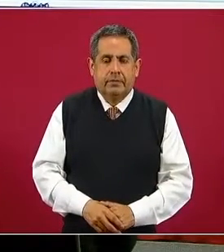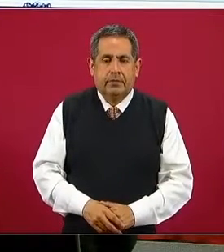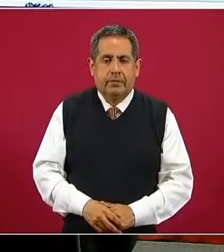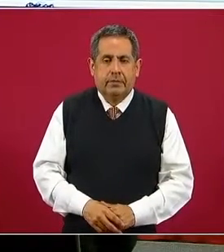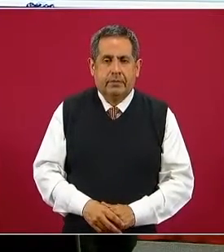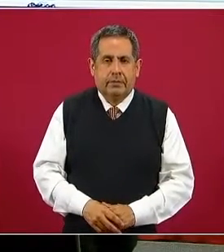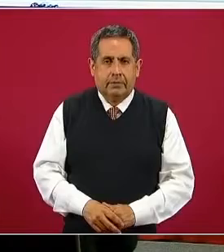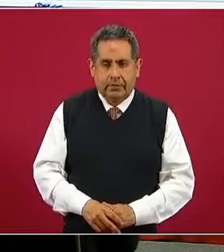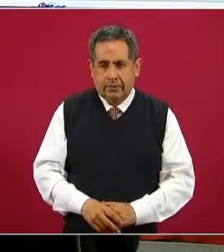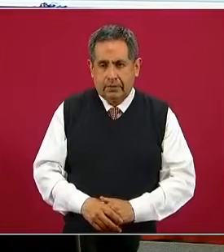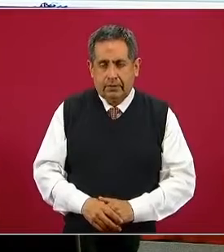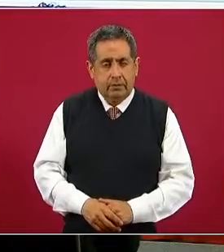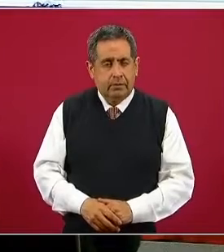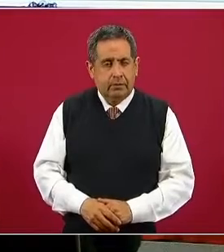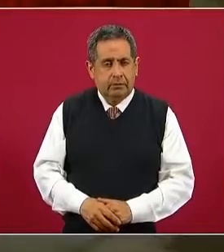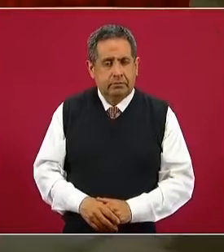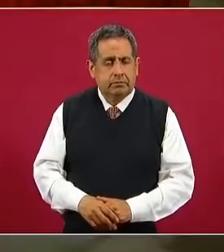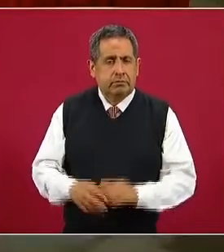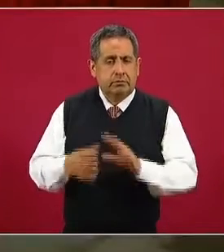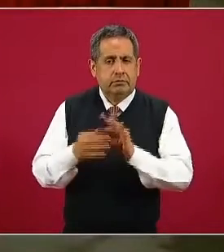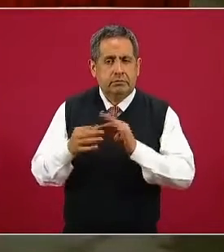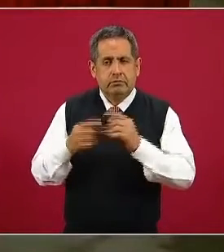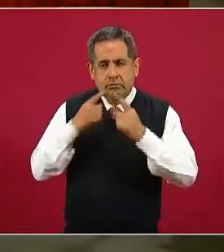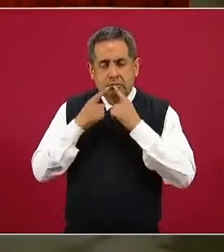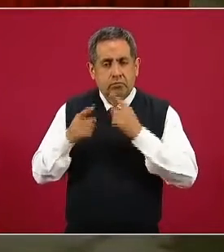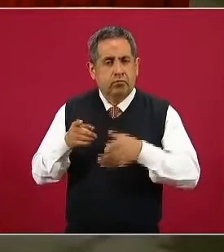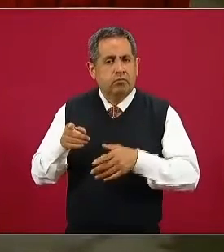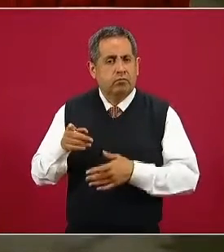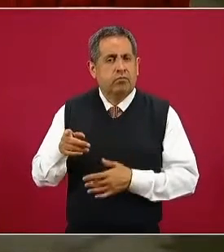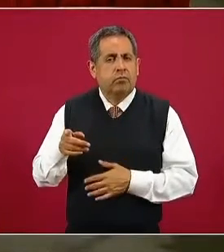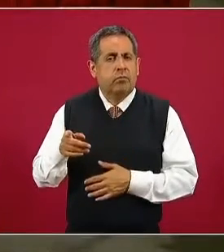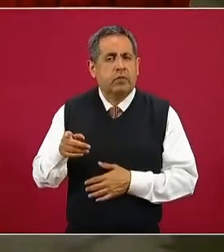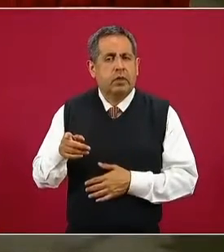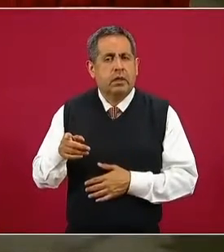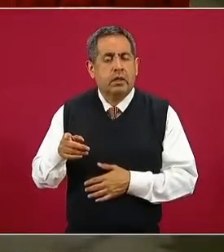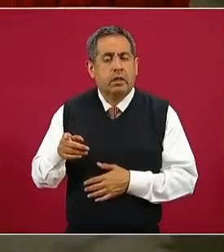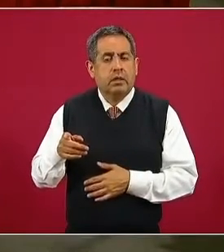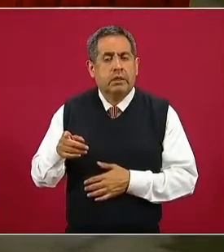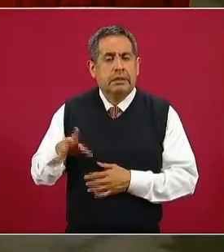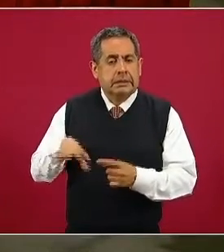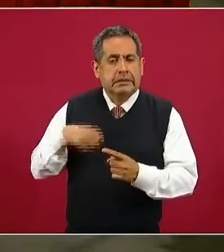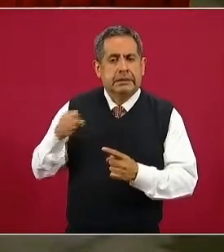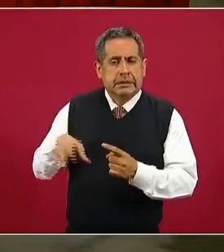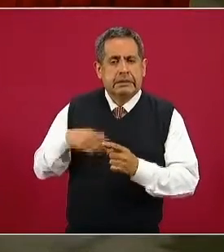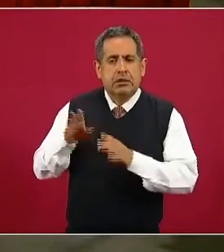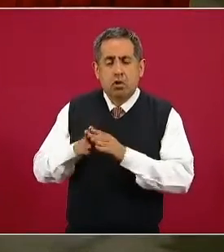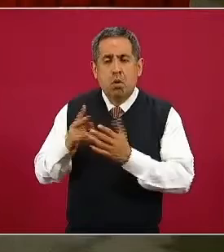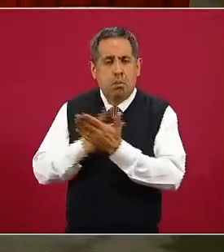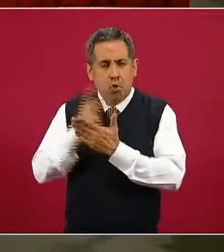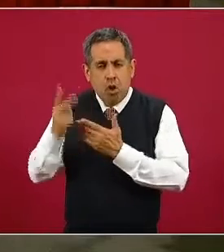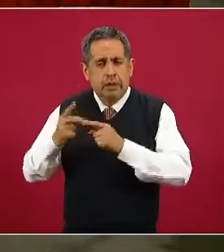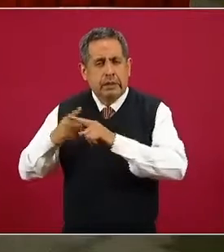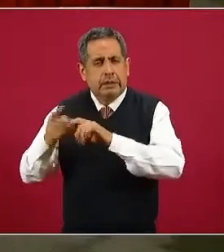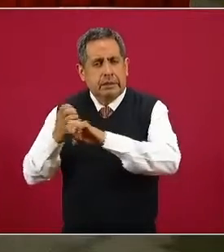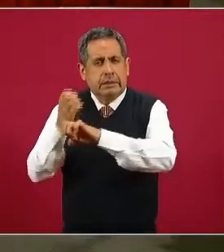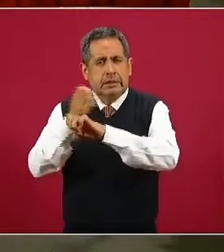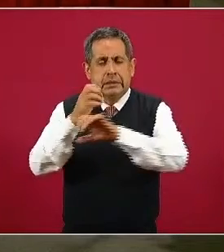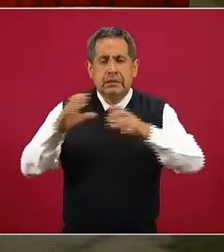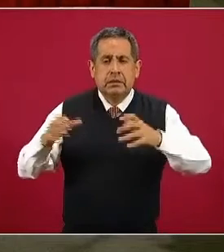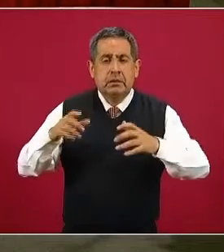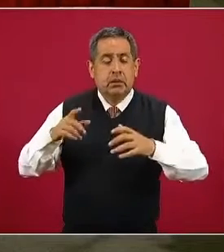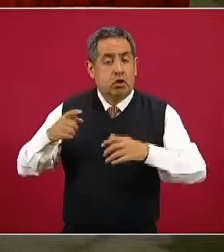Ha habido, gran parte del esfuerzo, además del compromiso y colaboración de todos los programas estatales. Yo desde que